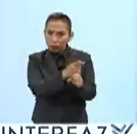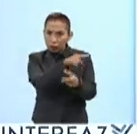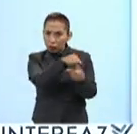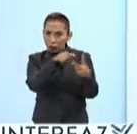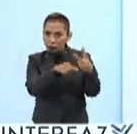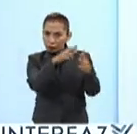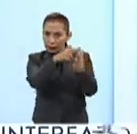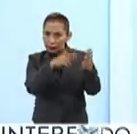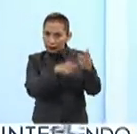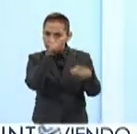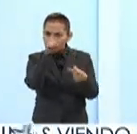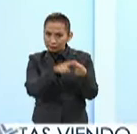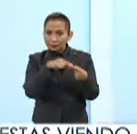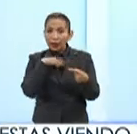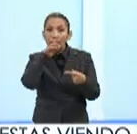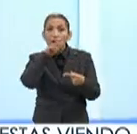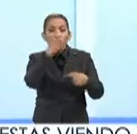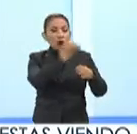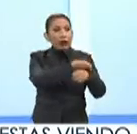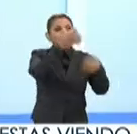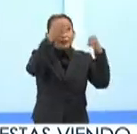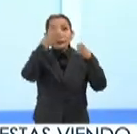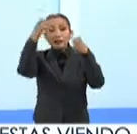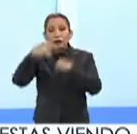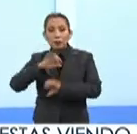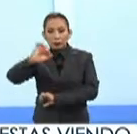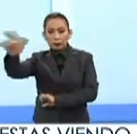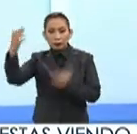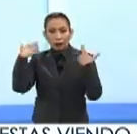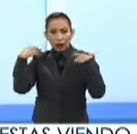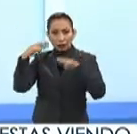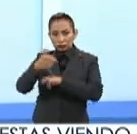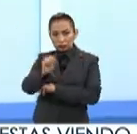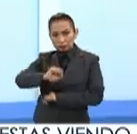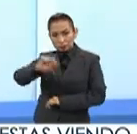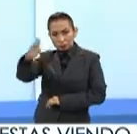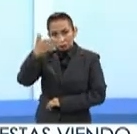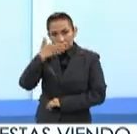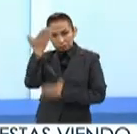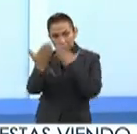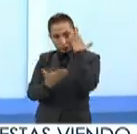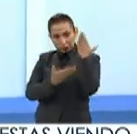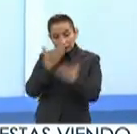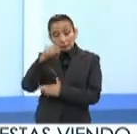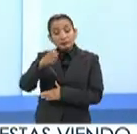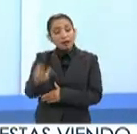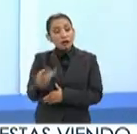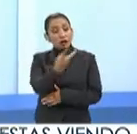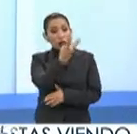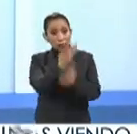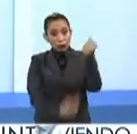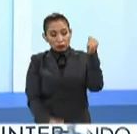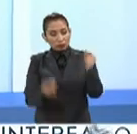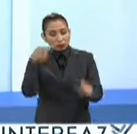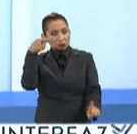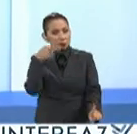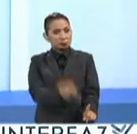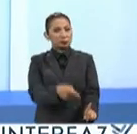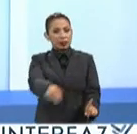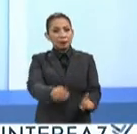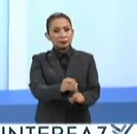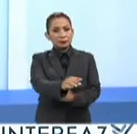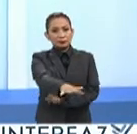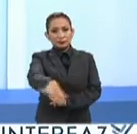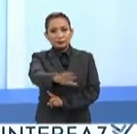premisas esenciales: mejorar la infraestructura y la profesionalización de los docentes, y de esta forma impactar directamente en